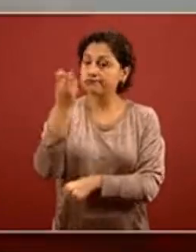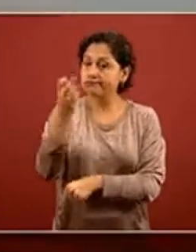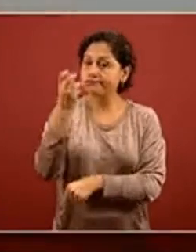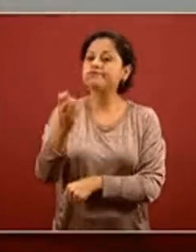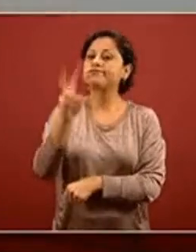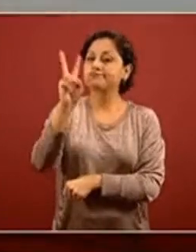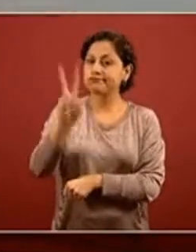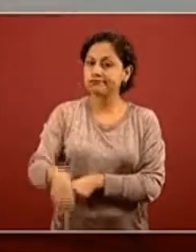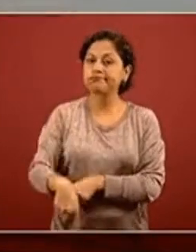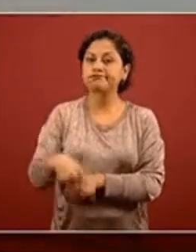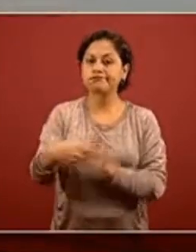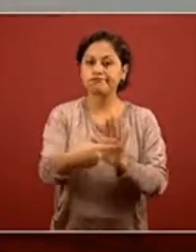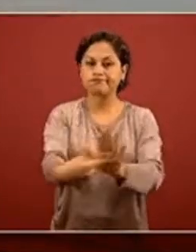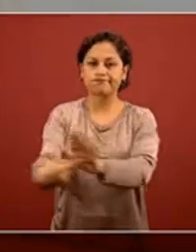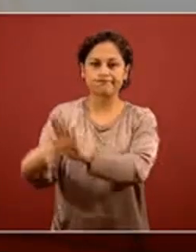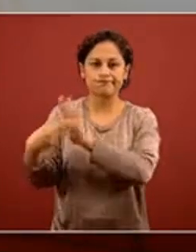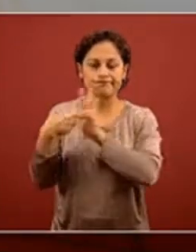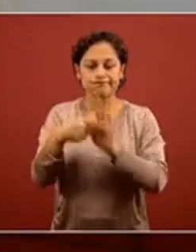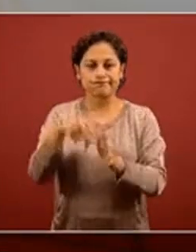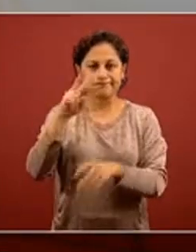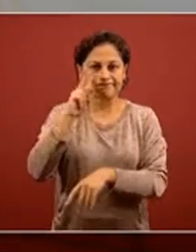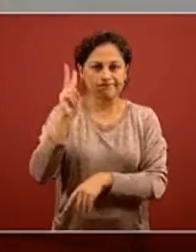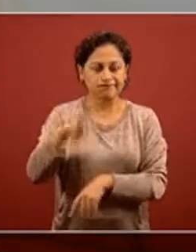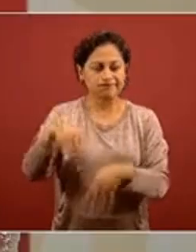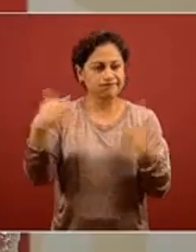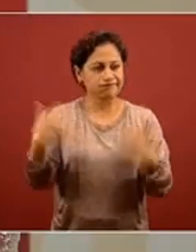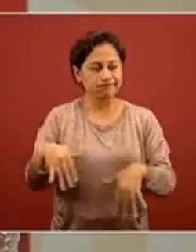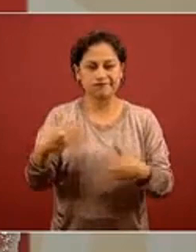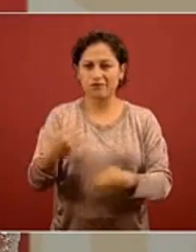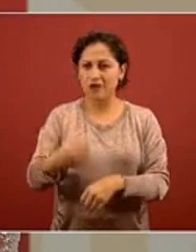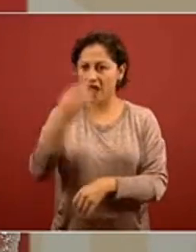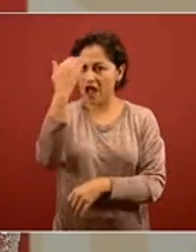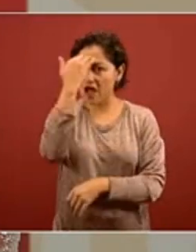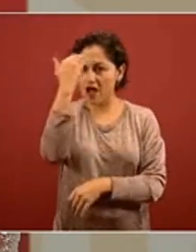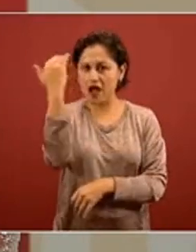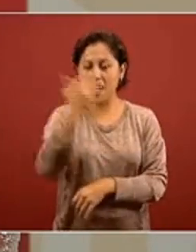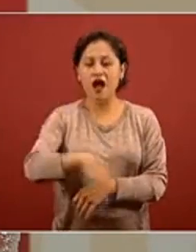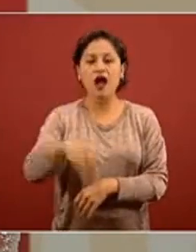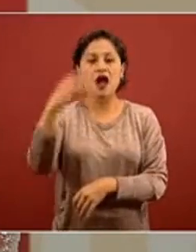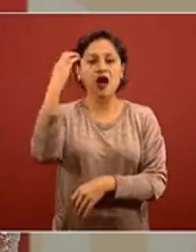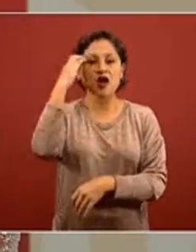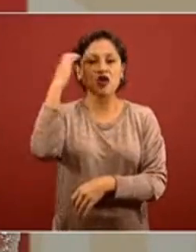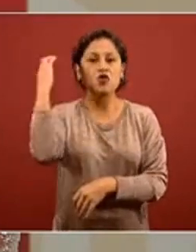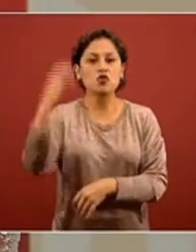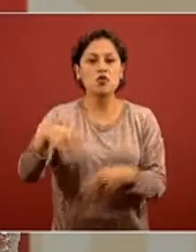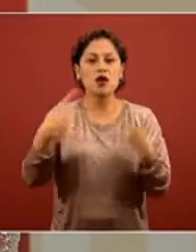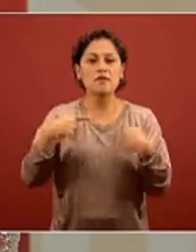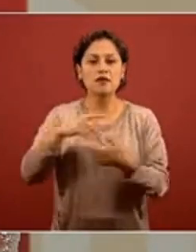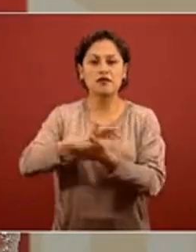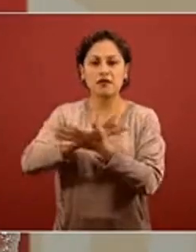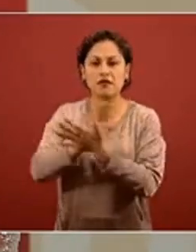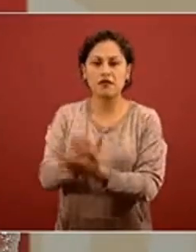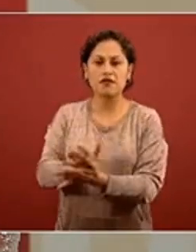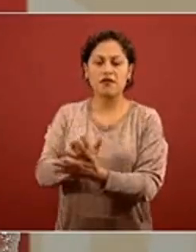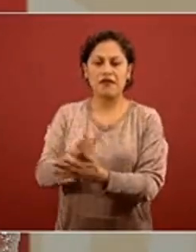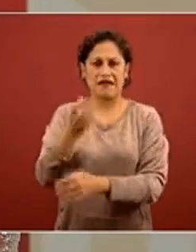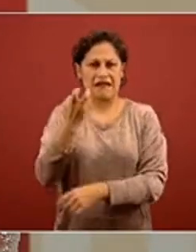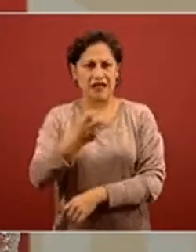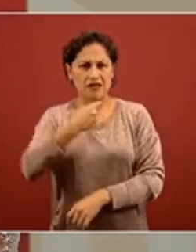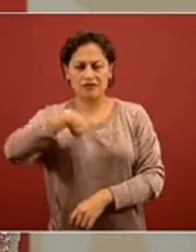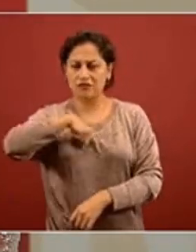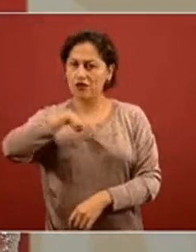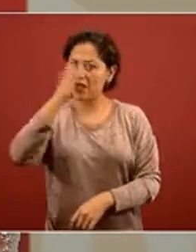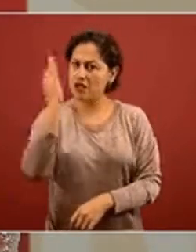de prácticas de discriminación, de homofobia, de intolerancia, que son siempre repudiables en términos éticos, de